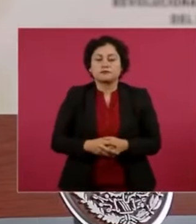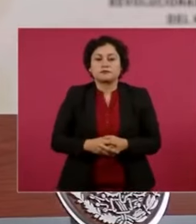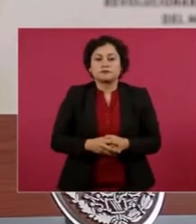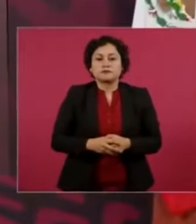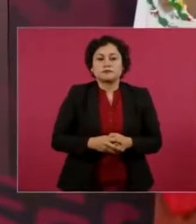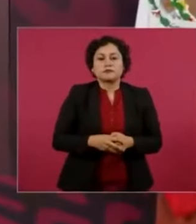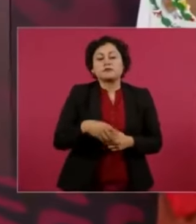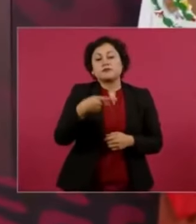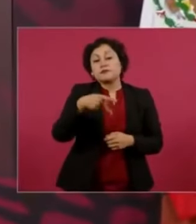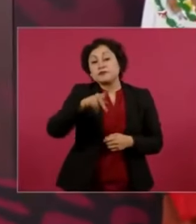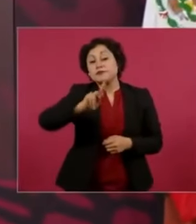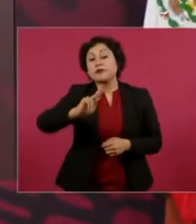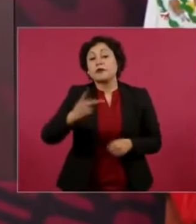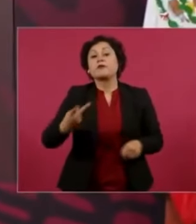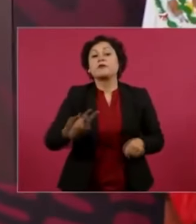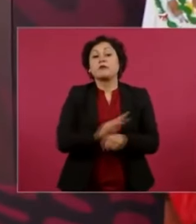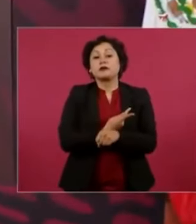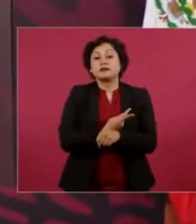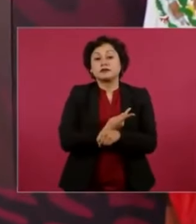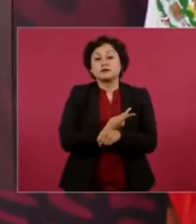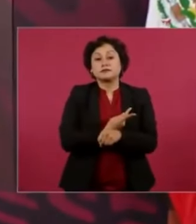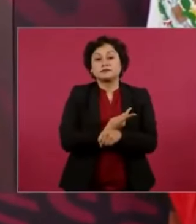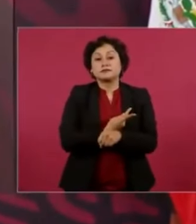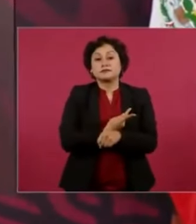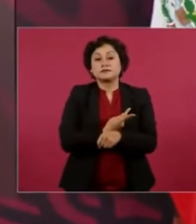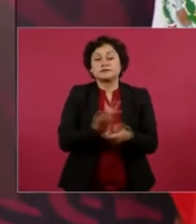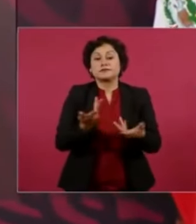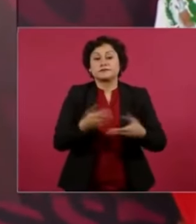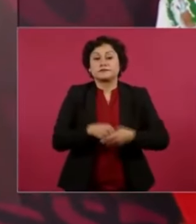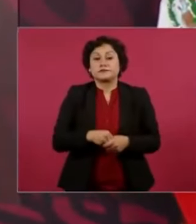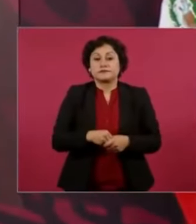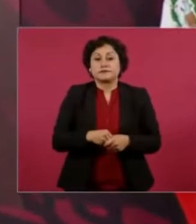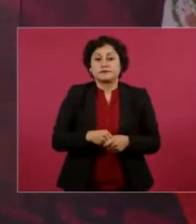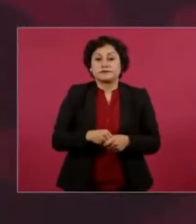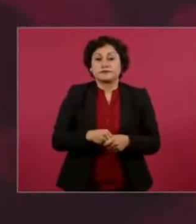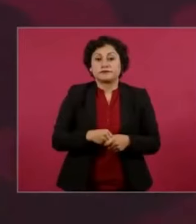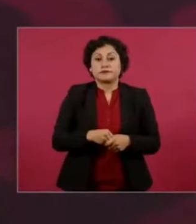lo que sucede es de que ellos están siendo